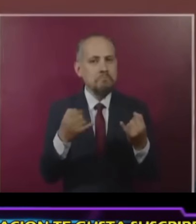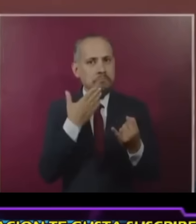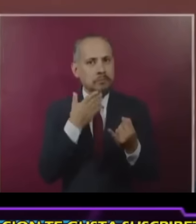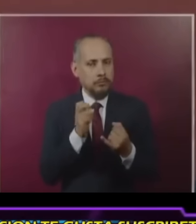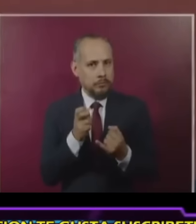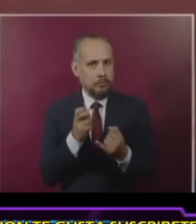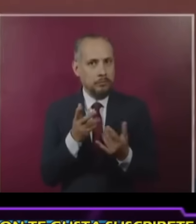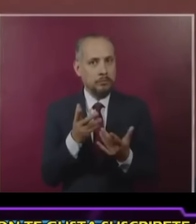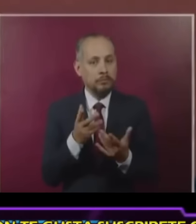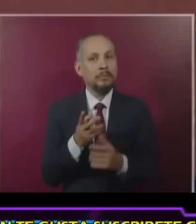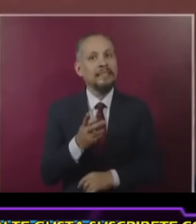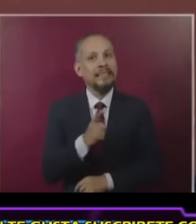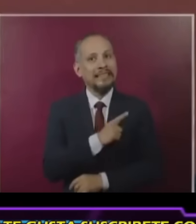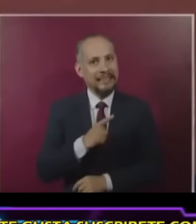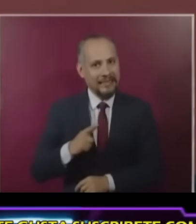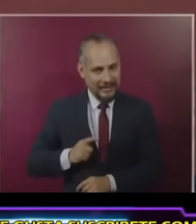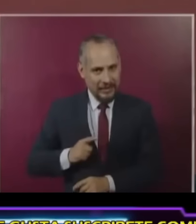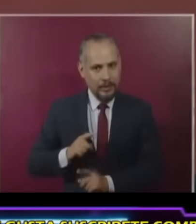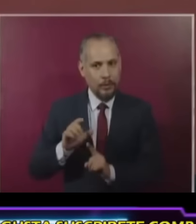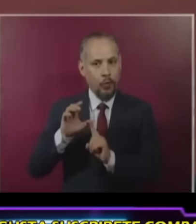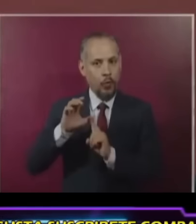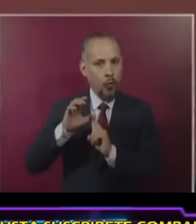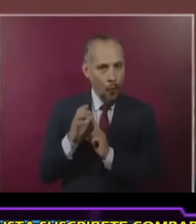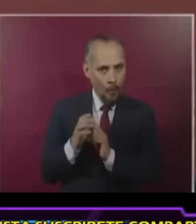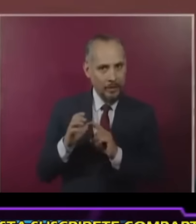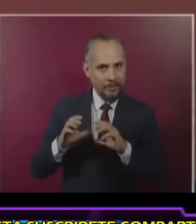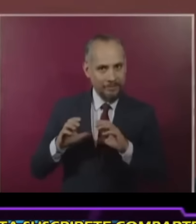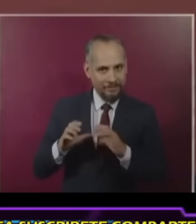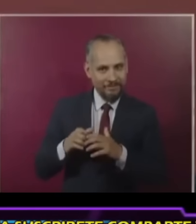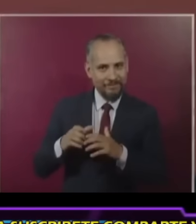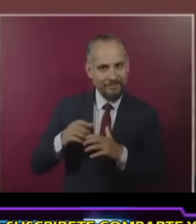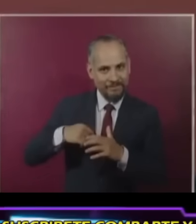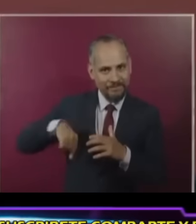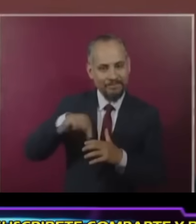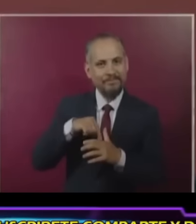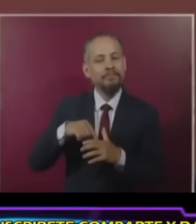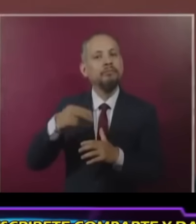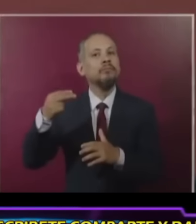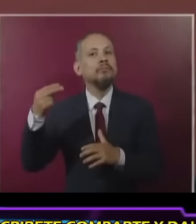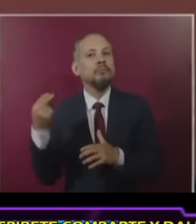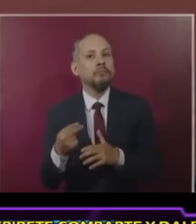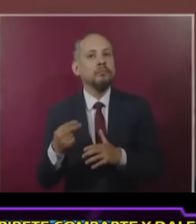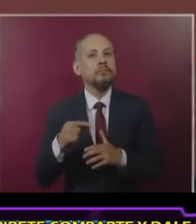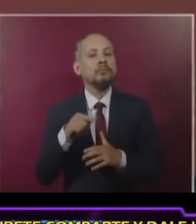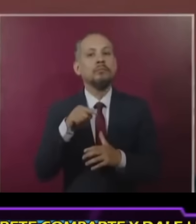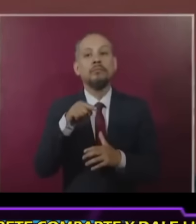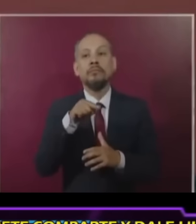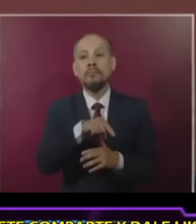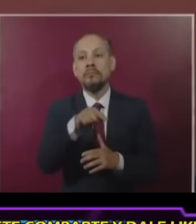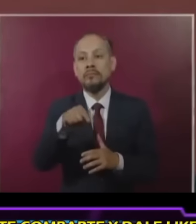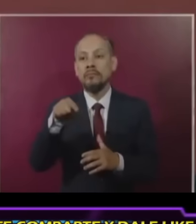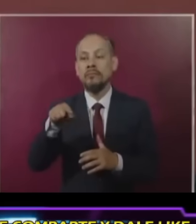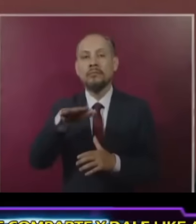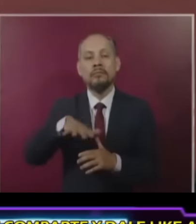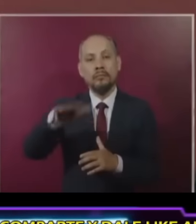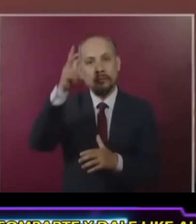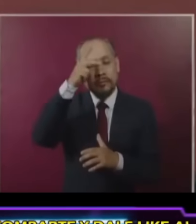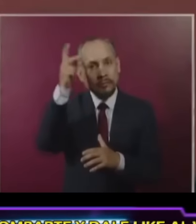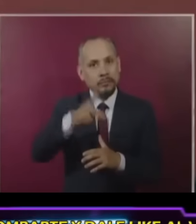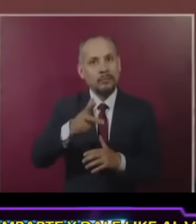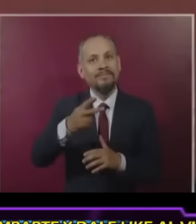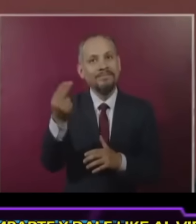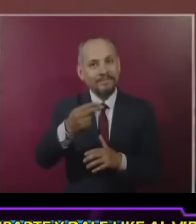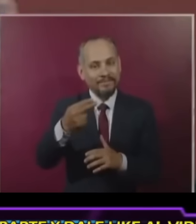hacer los comités de todas las secciones electorales de Hidalgo porque esos